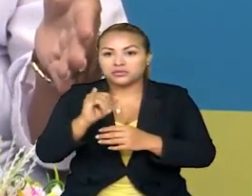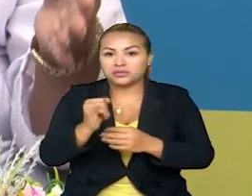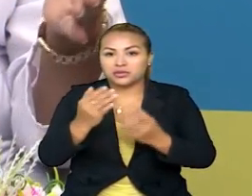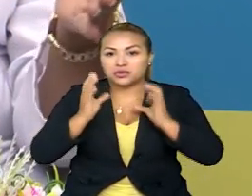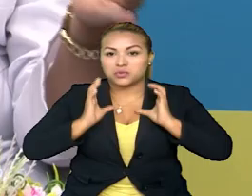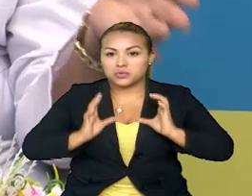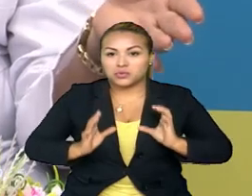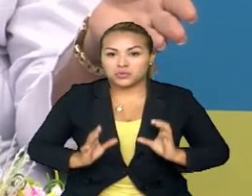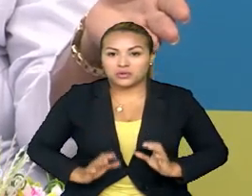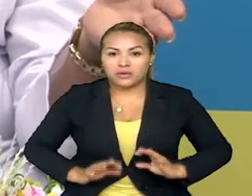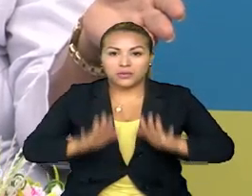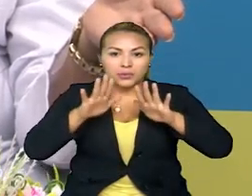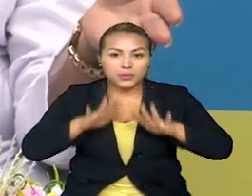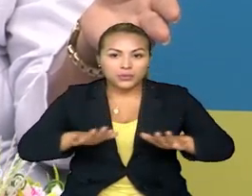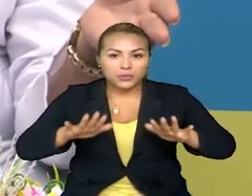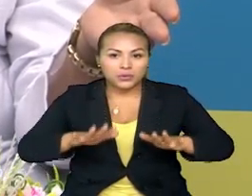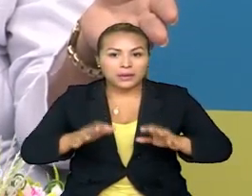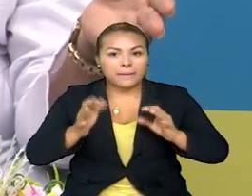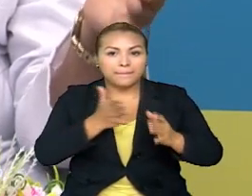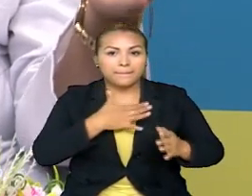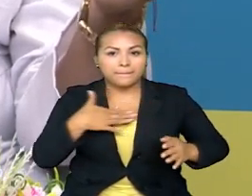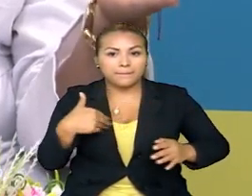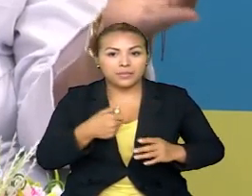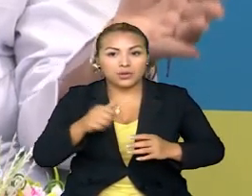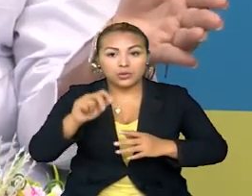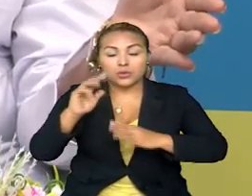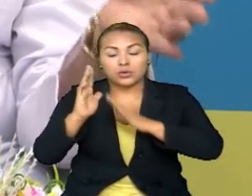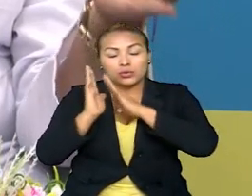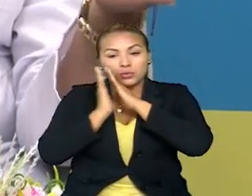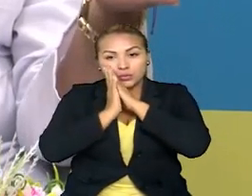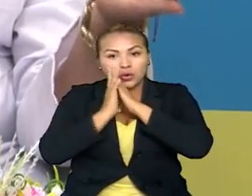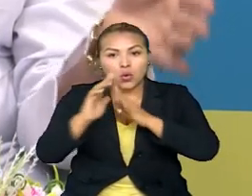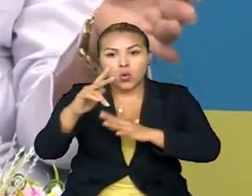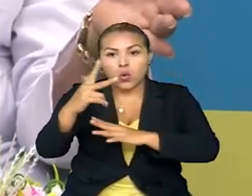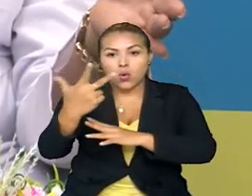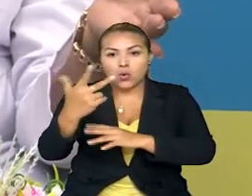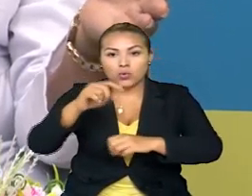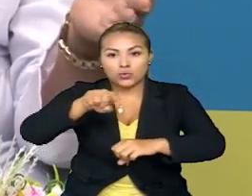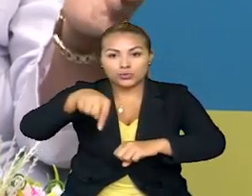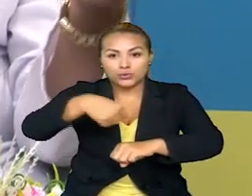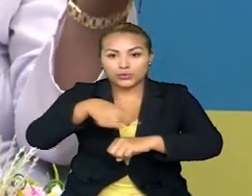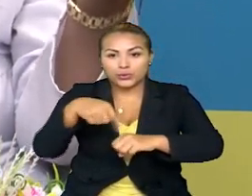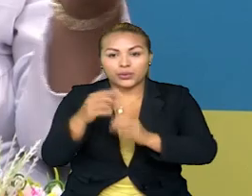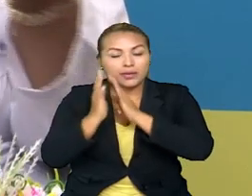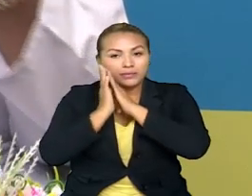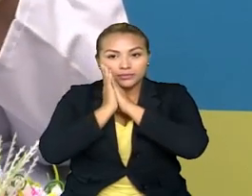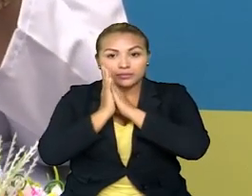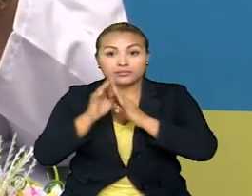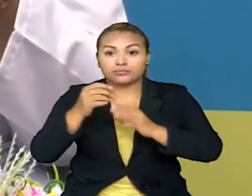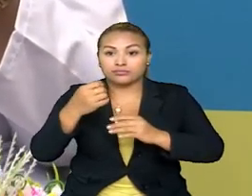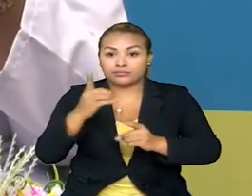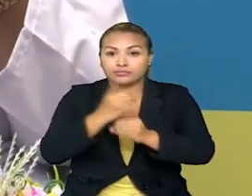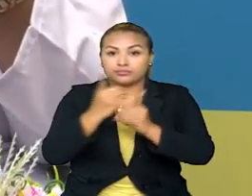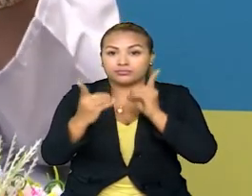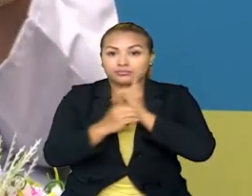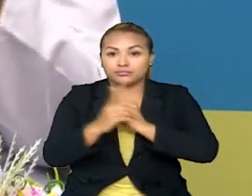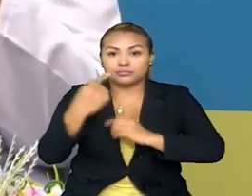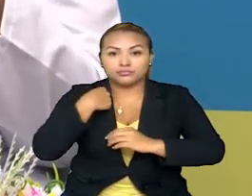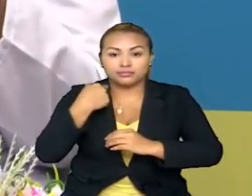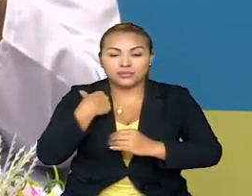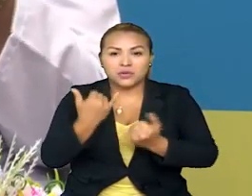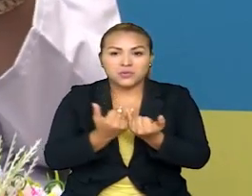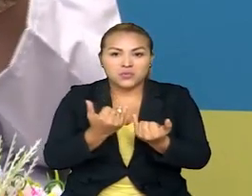descanse son ocho horas dormir entonces si se tiene que calcular el tiempo que uno tiene que dormir desde el consumo de té el